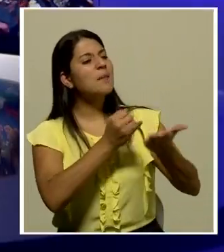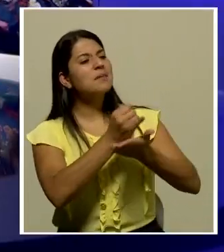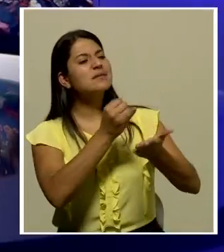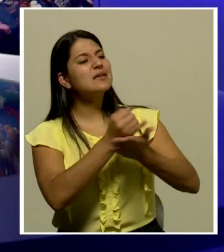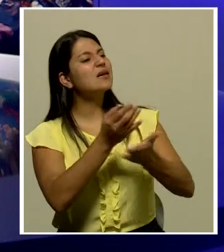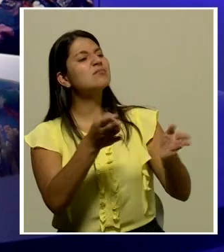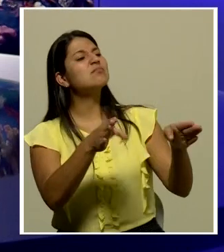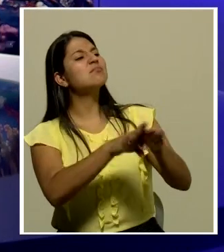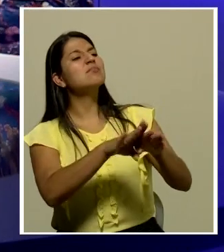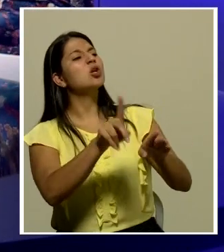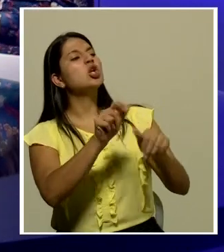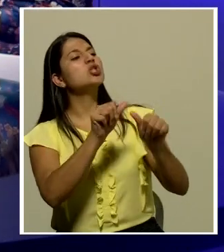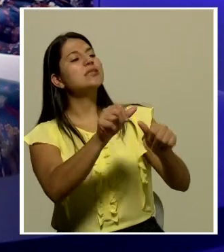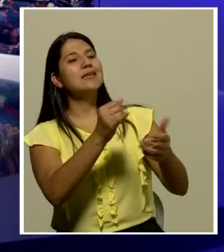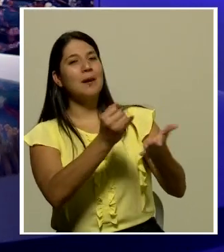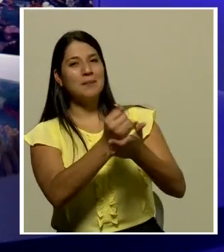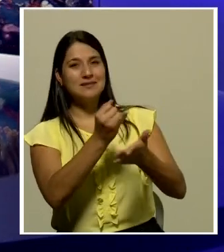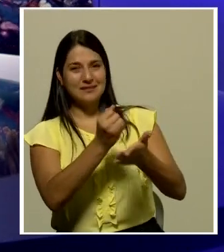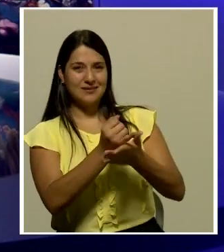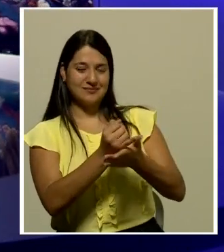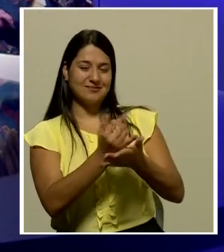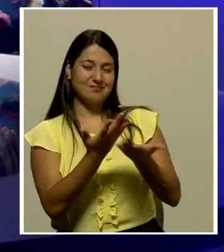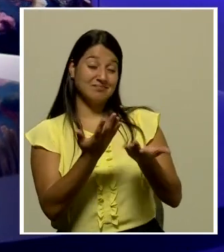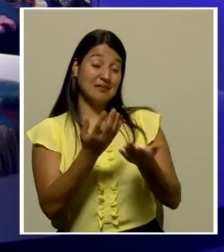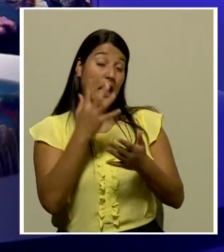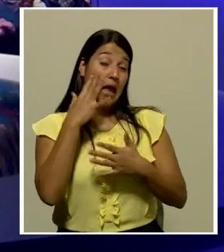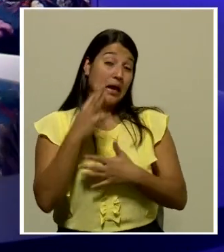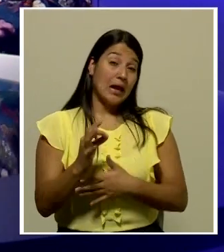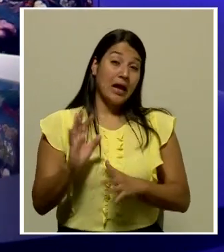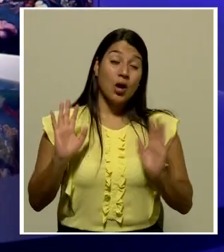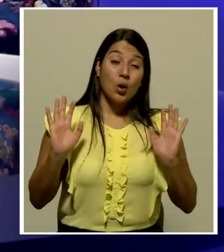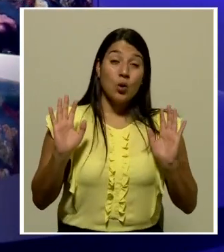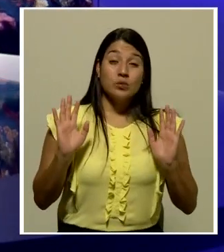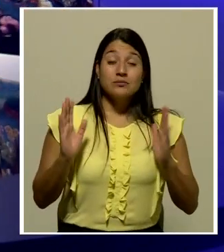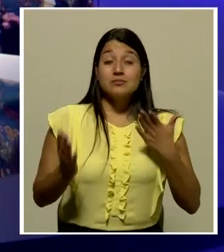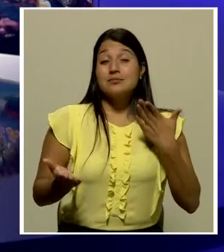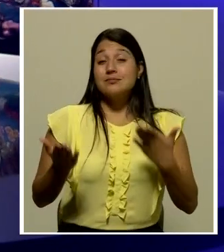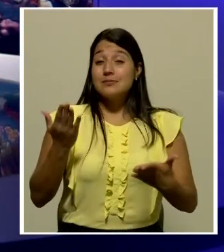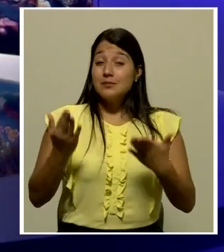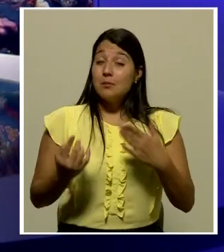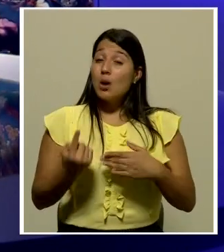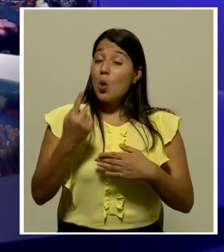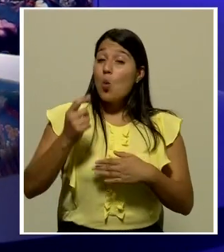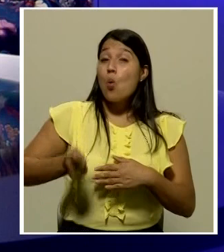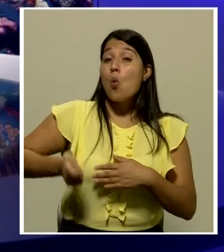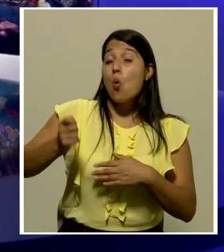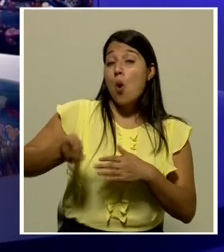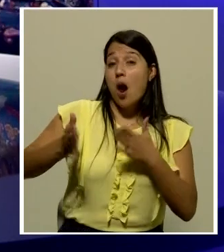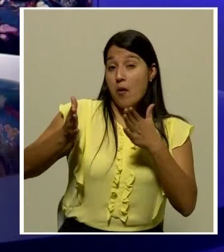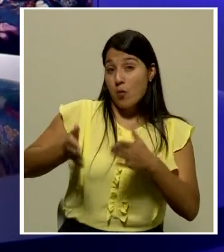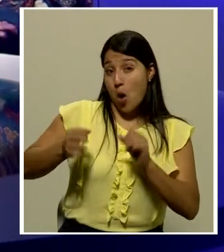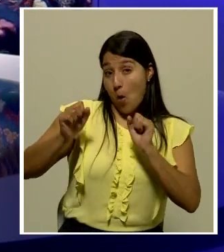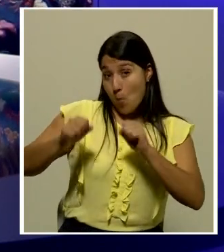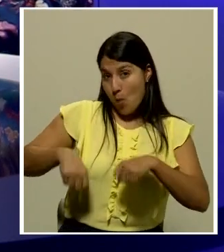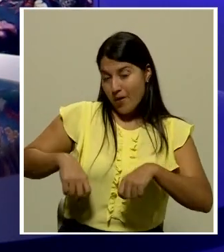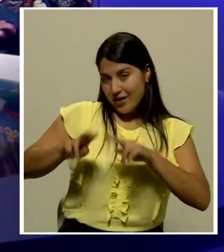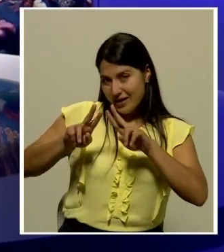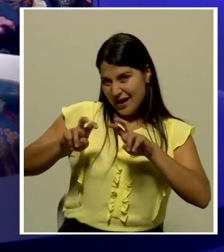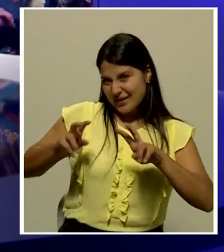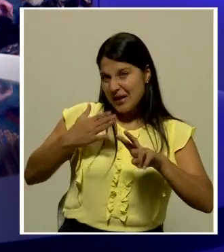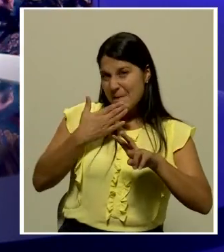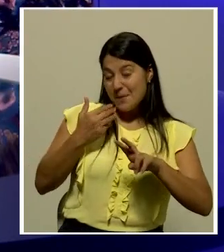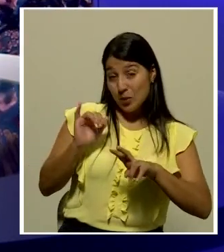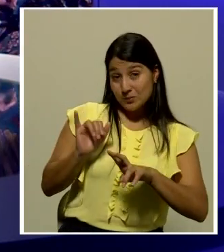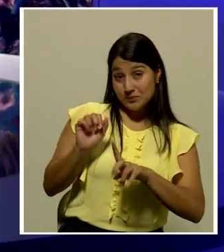una serie de matices que creo que con algún abogado sería muy bueno analizar,